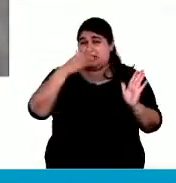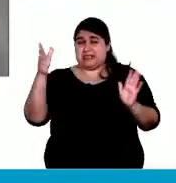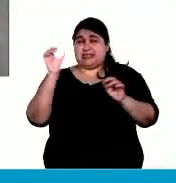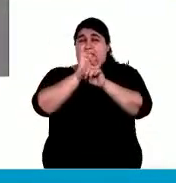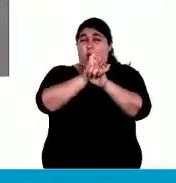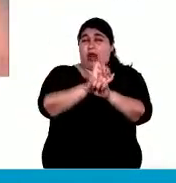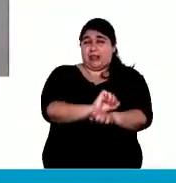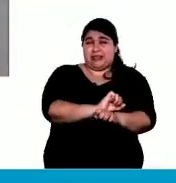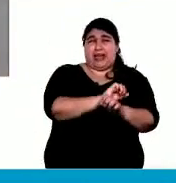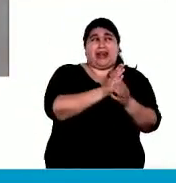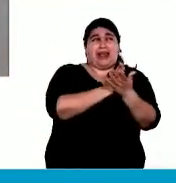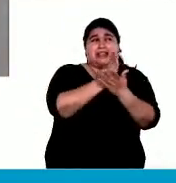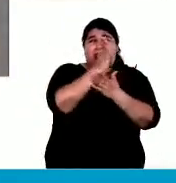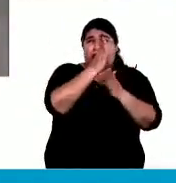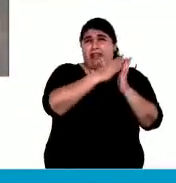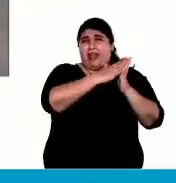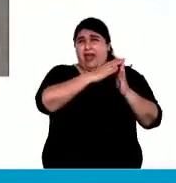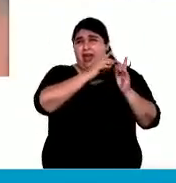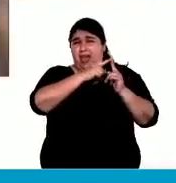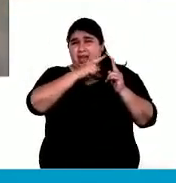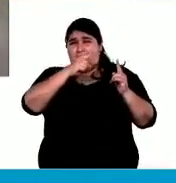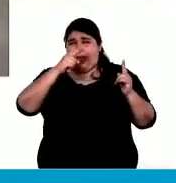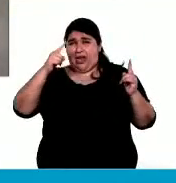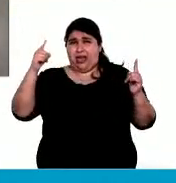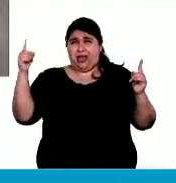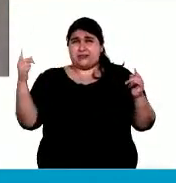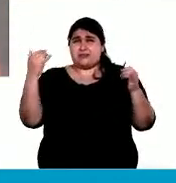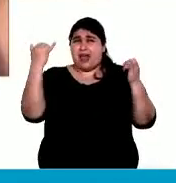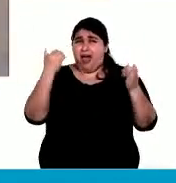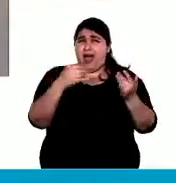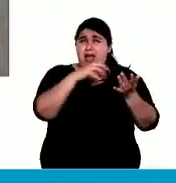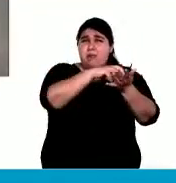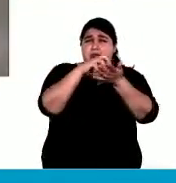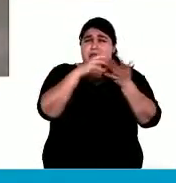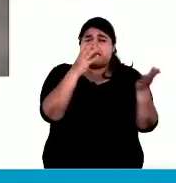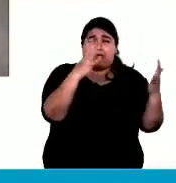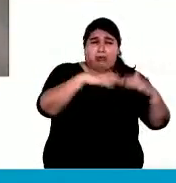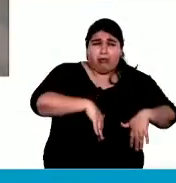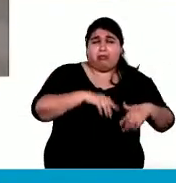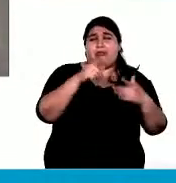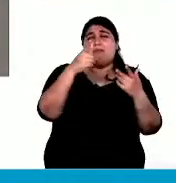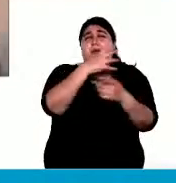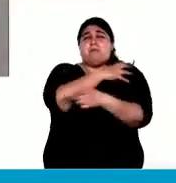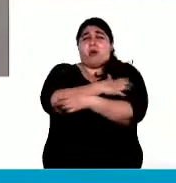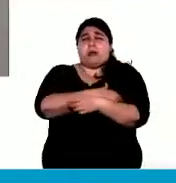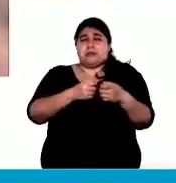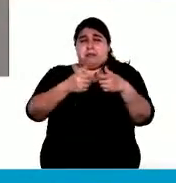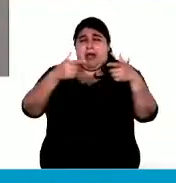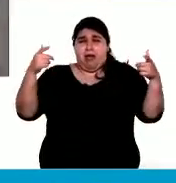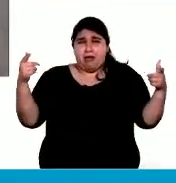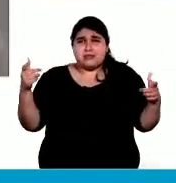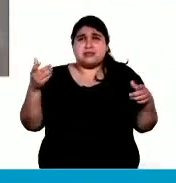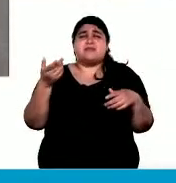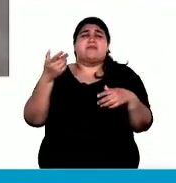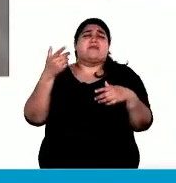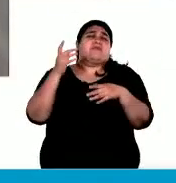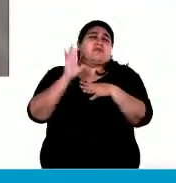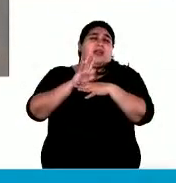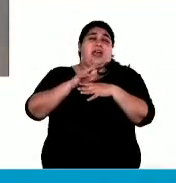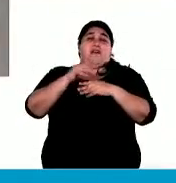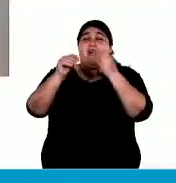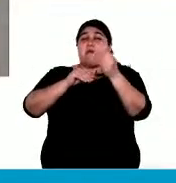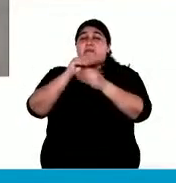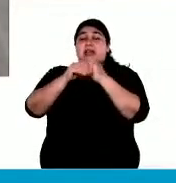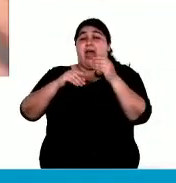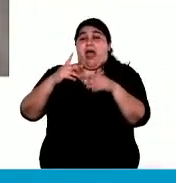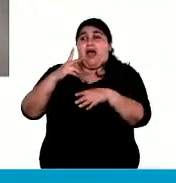eterna que se está llevando puesta a las pymes, se está profundizando la pobreza, se está fundiendo la clase media y